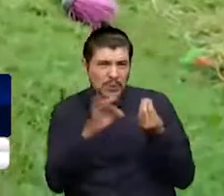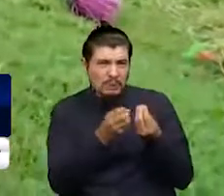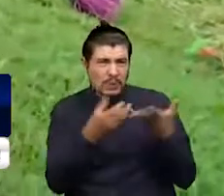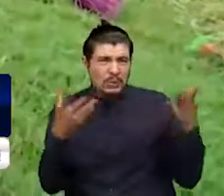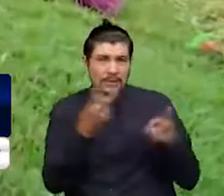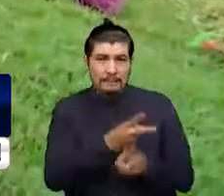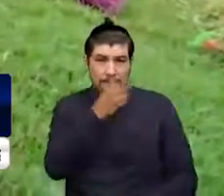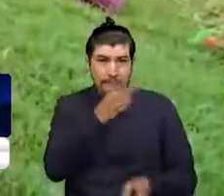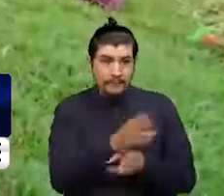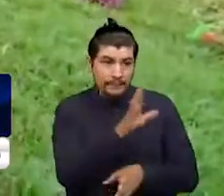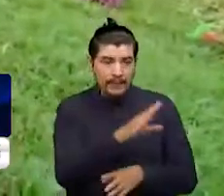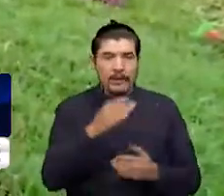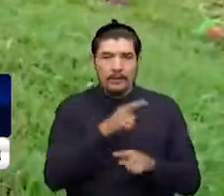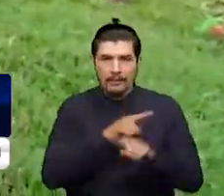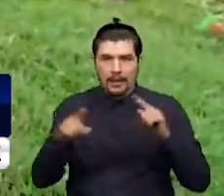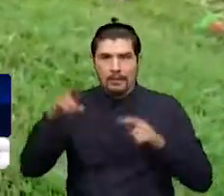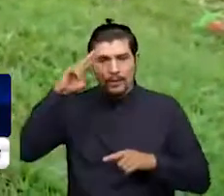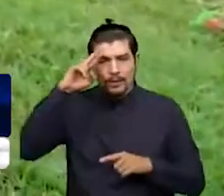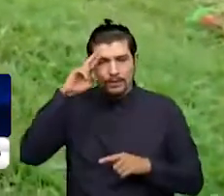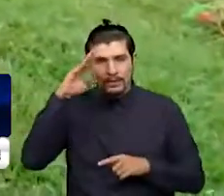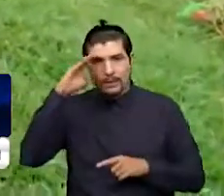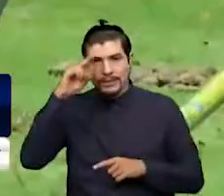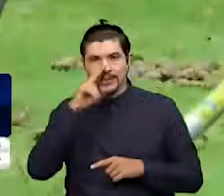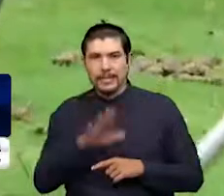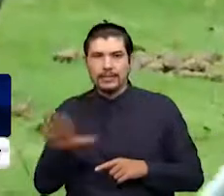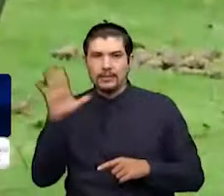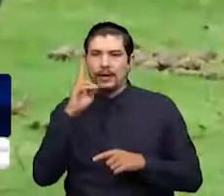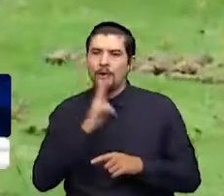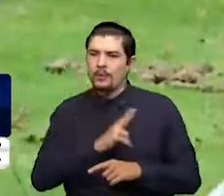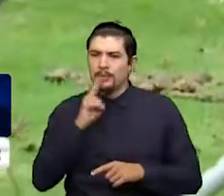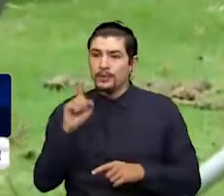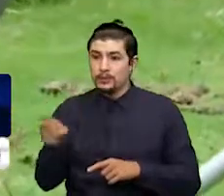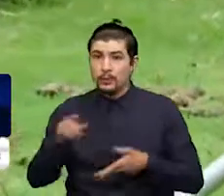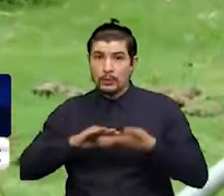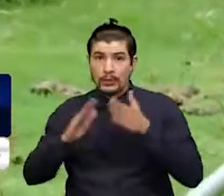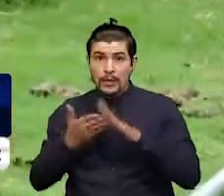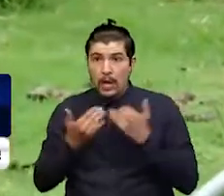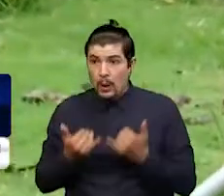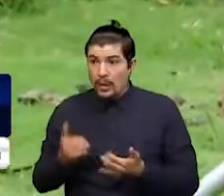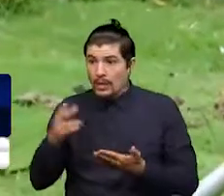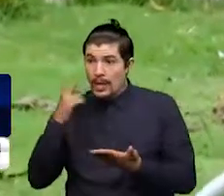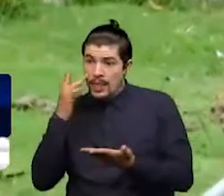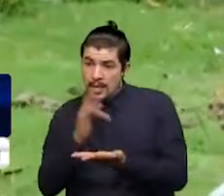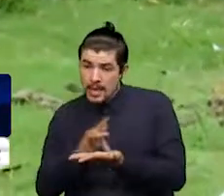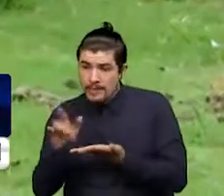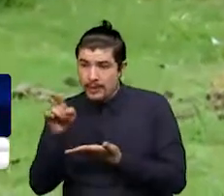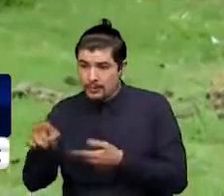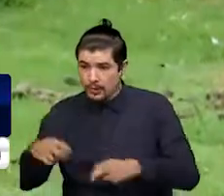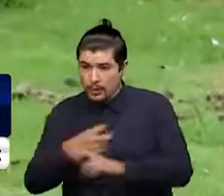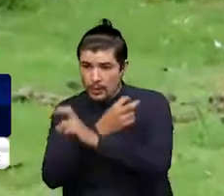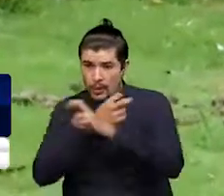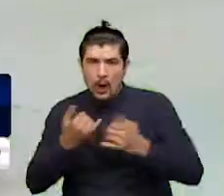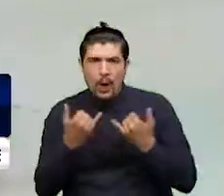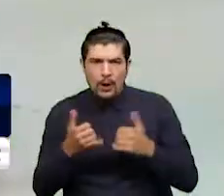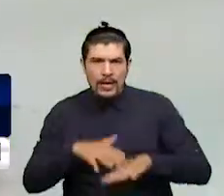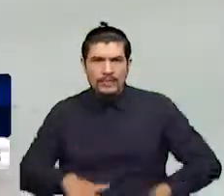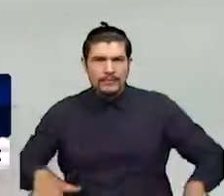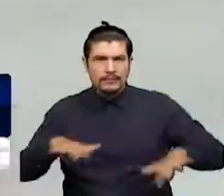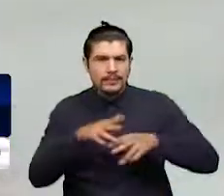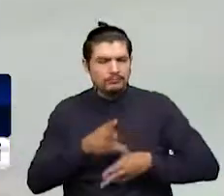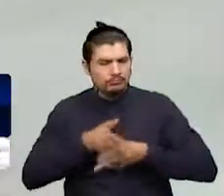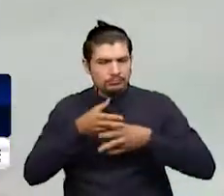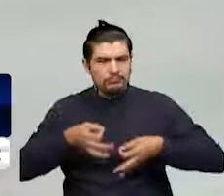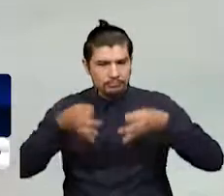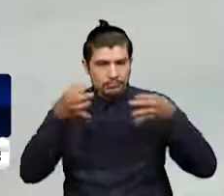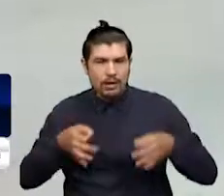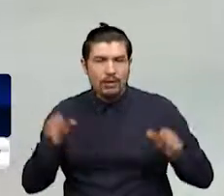inseguridad. La policía se comprometió con ellos y hoy ya pueden disfrutar de un espacio más seguro, más tranquilo, en el que pueden disfrutar